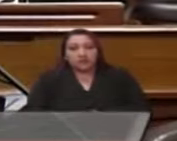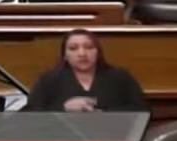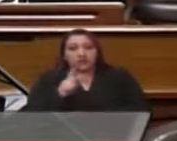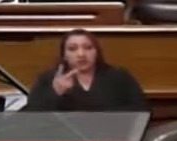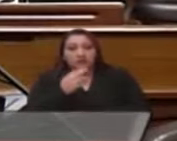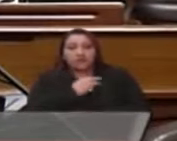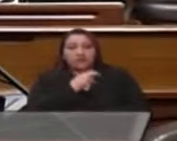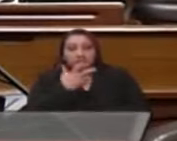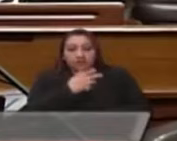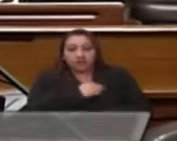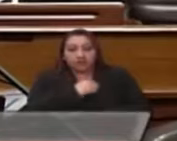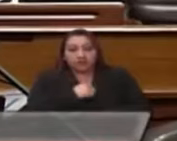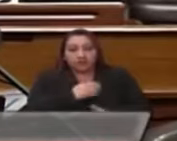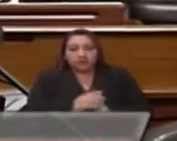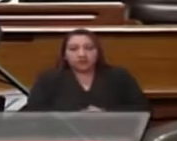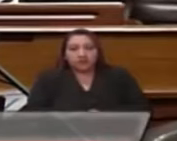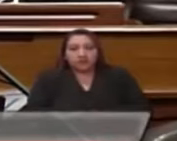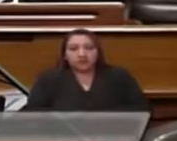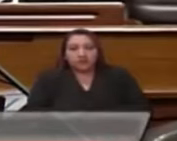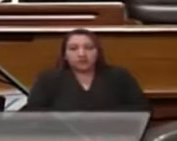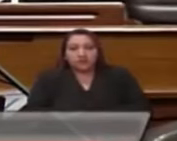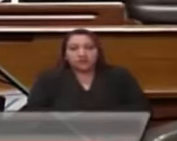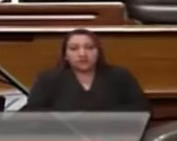Tercer ministerio,